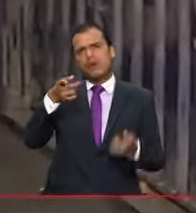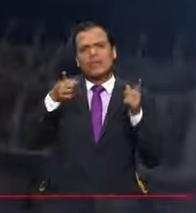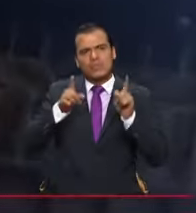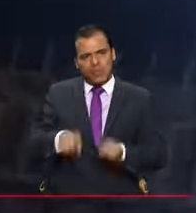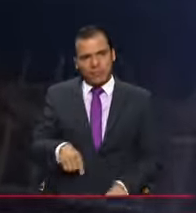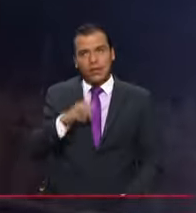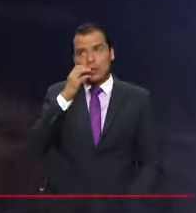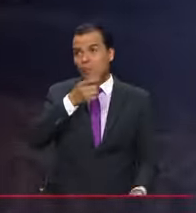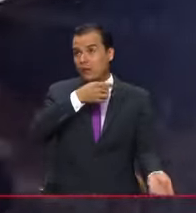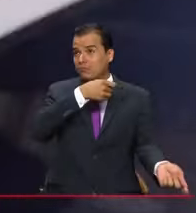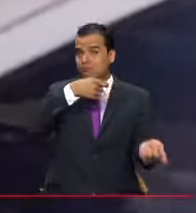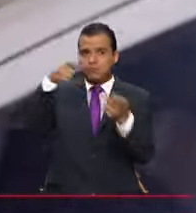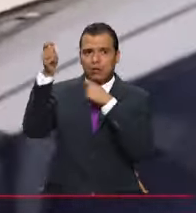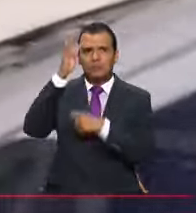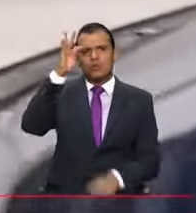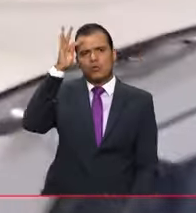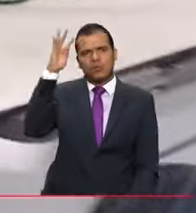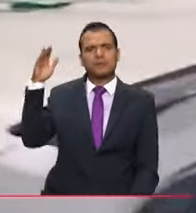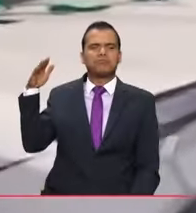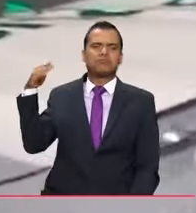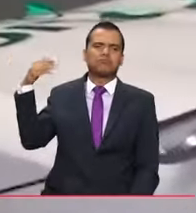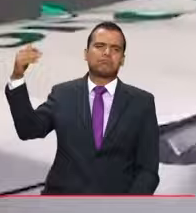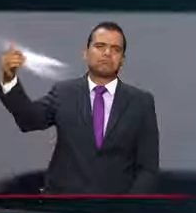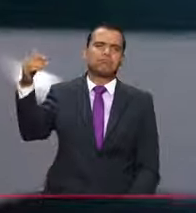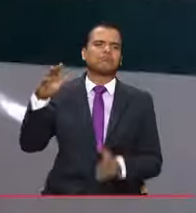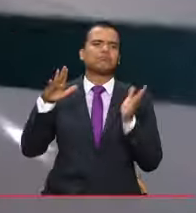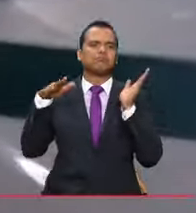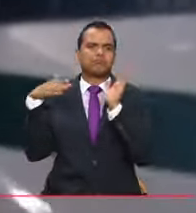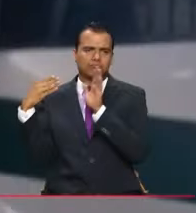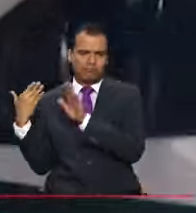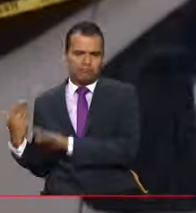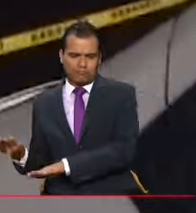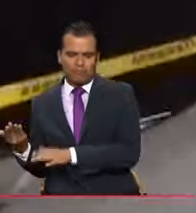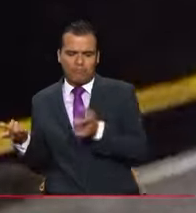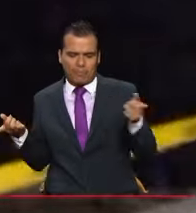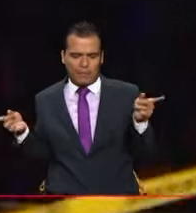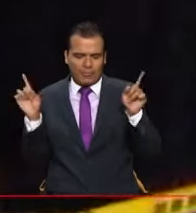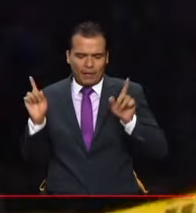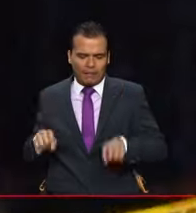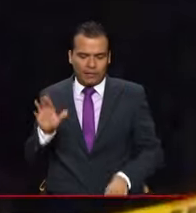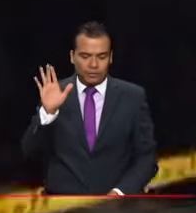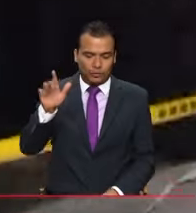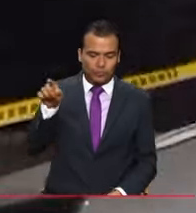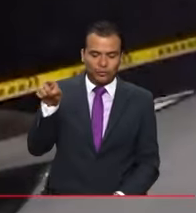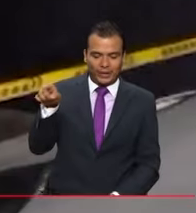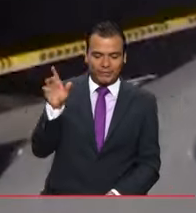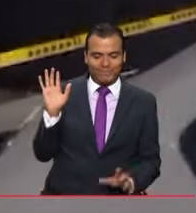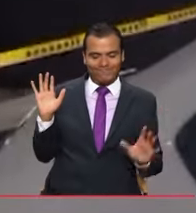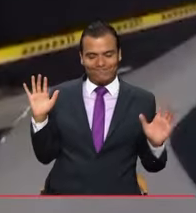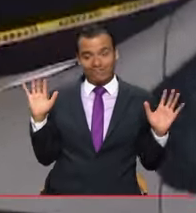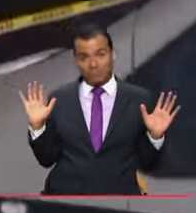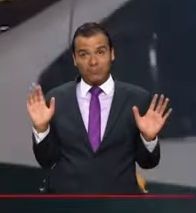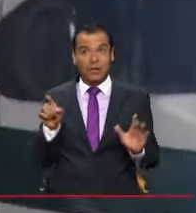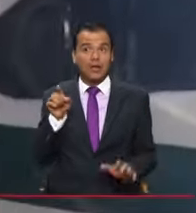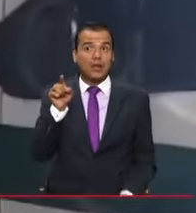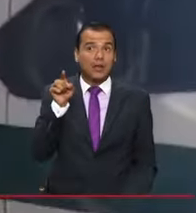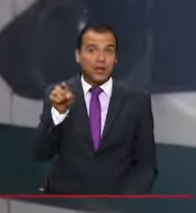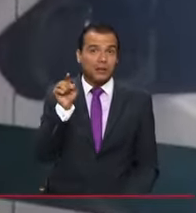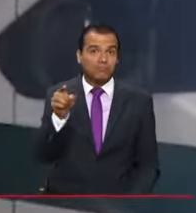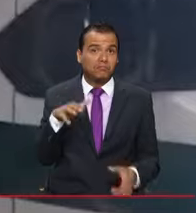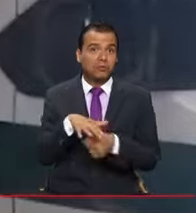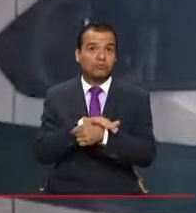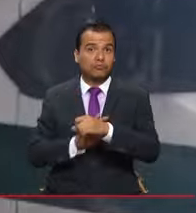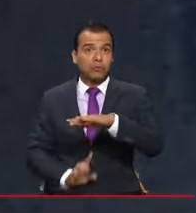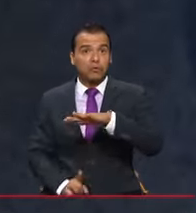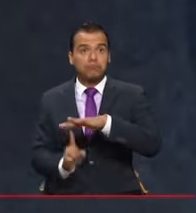Adicionalmente, se encontraba un hombre con lesiones quien fue trasladado a un centro médico, sin embargo, falleció poco después de su ingreso.